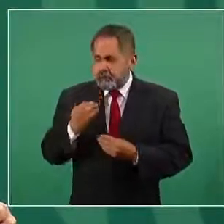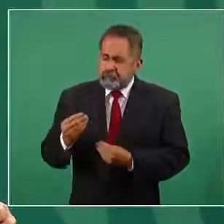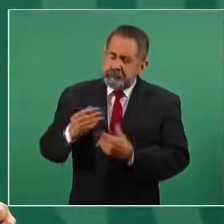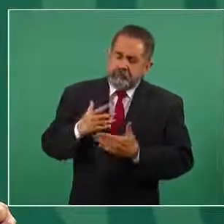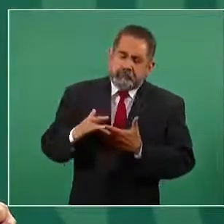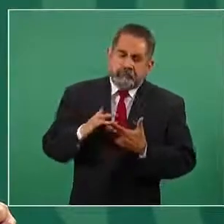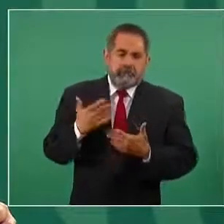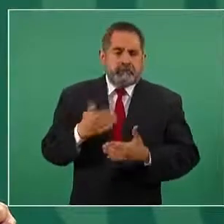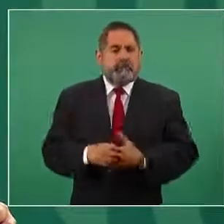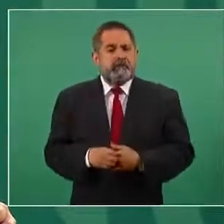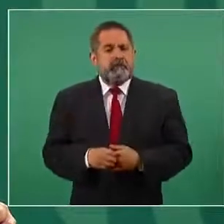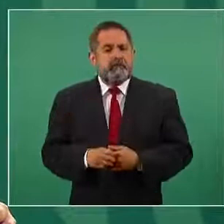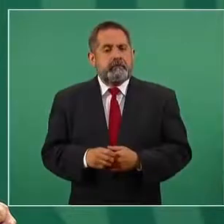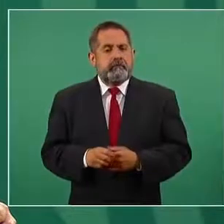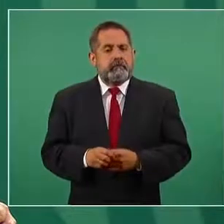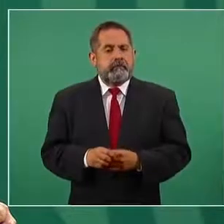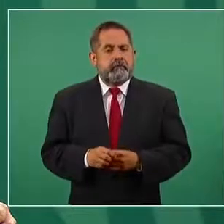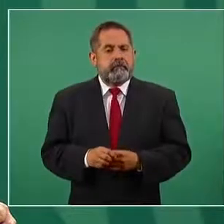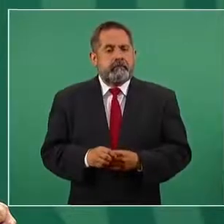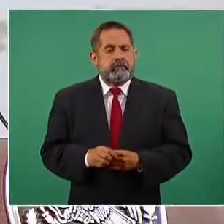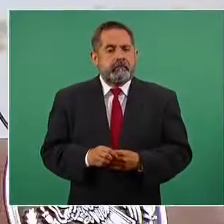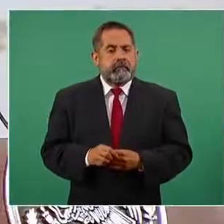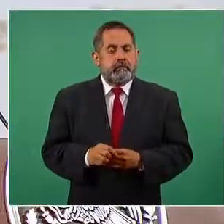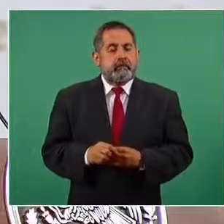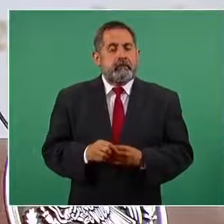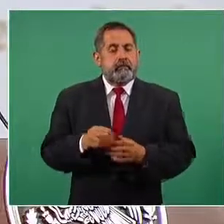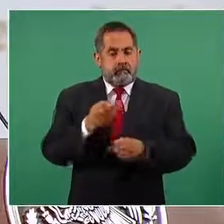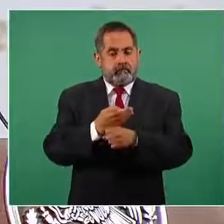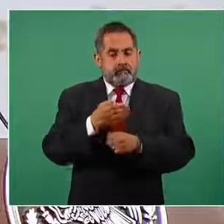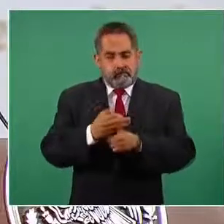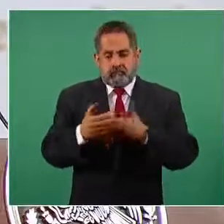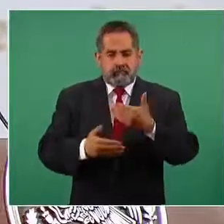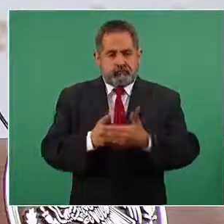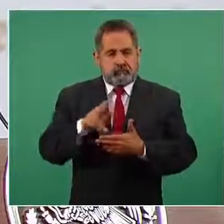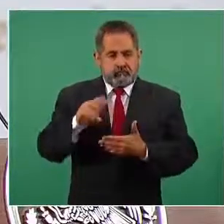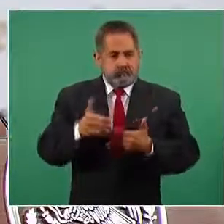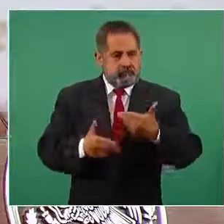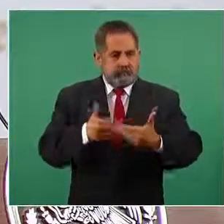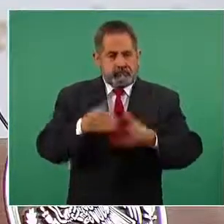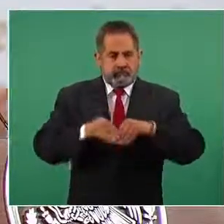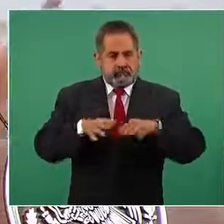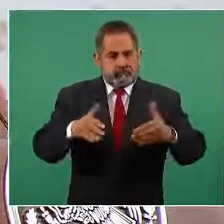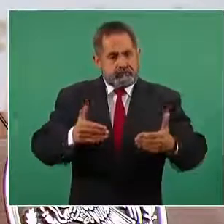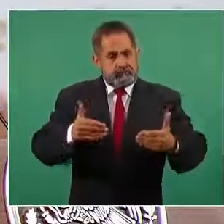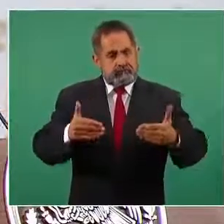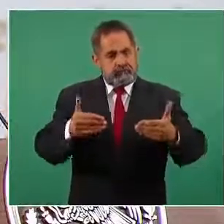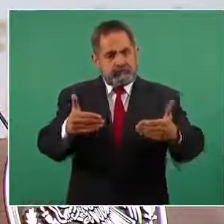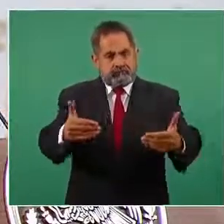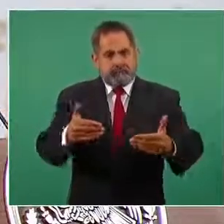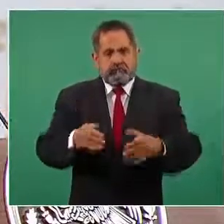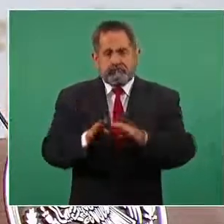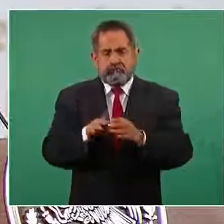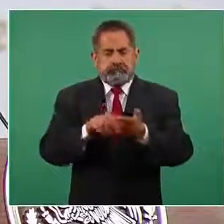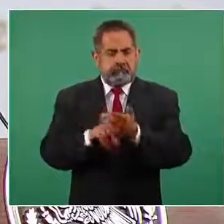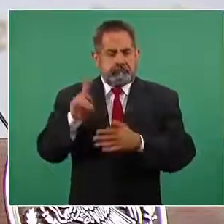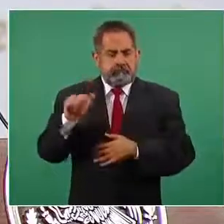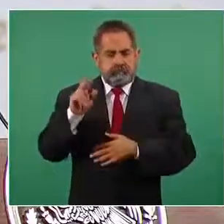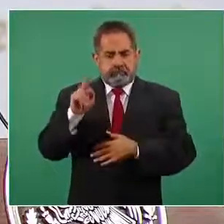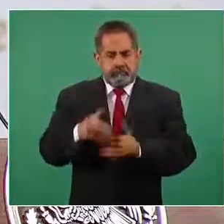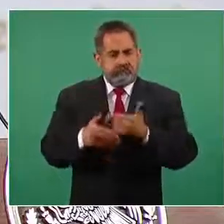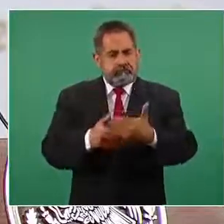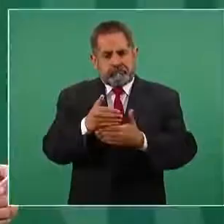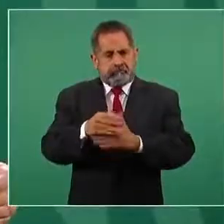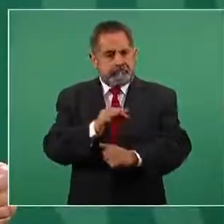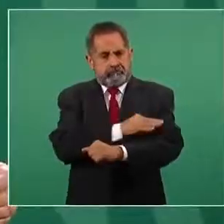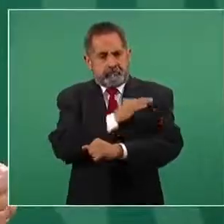generosidad. Entonces, vamos avanzando, en este plan de